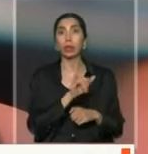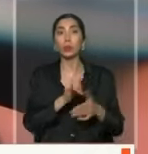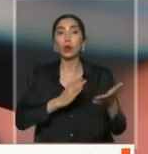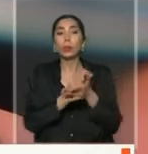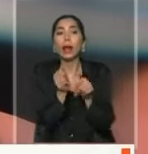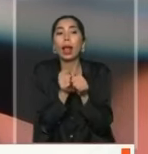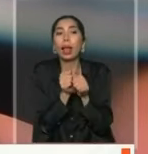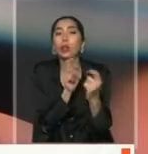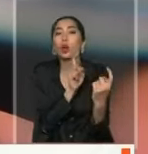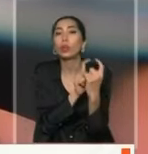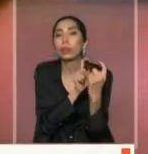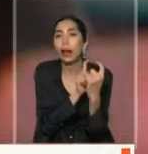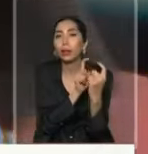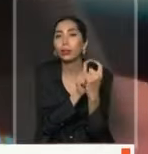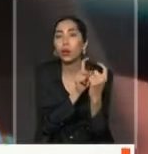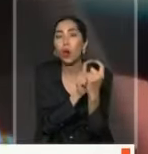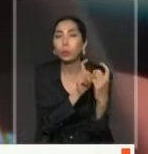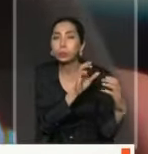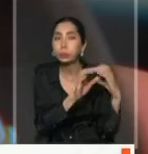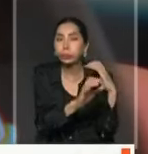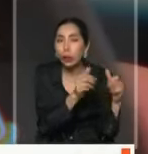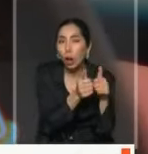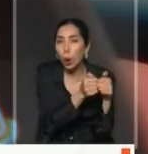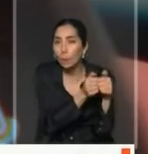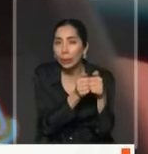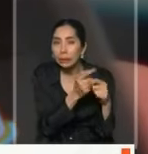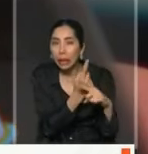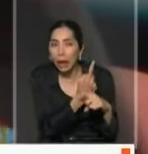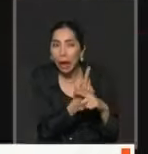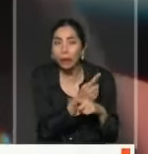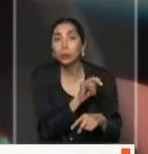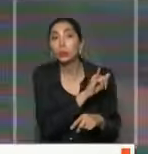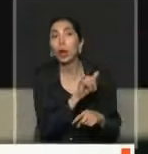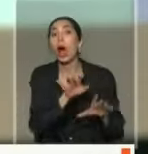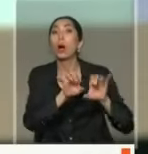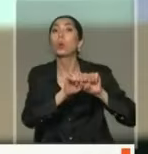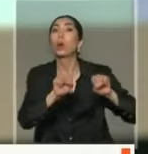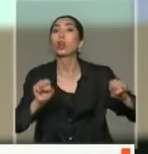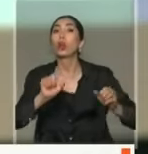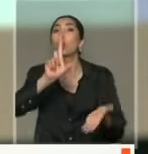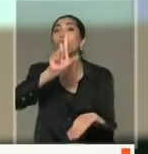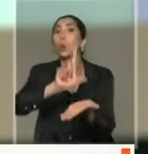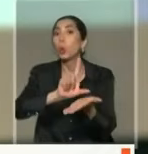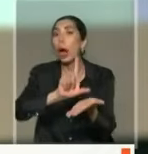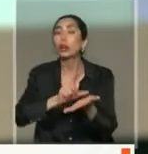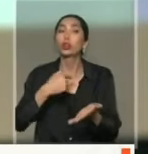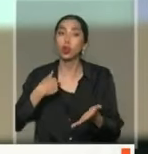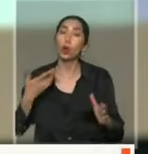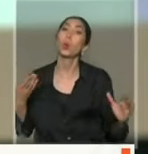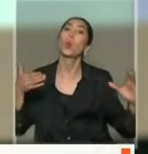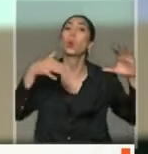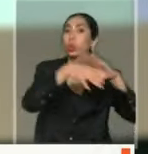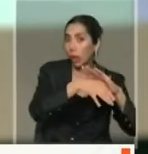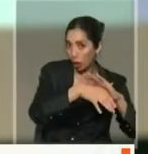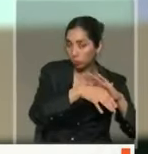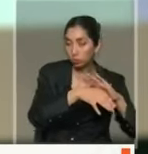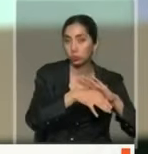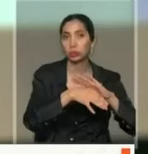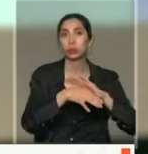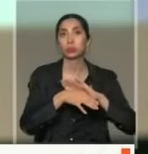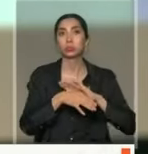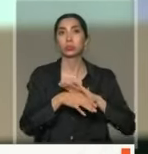venta para poder llegar a establecer un lugar, un punto donde poder ver el vehículo, pero en